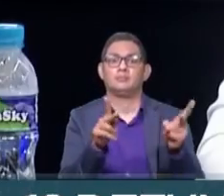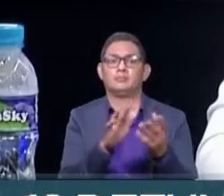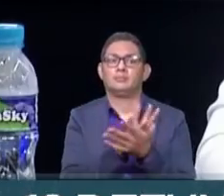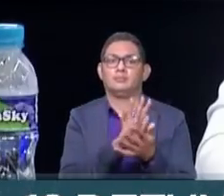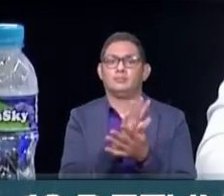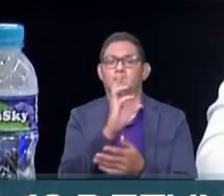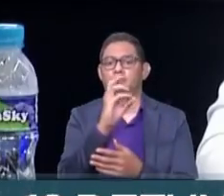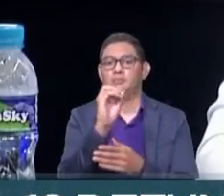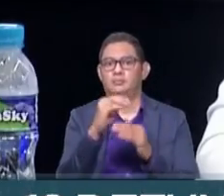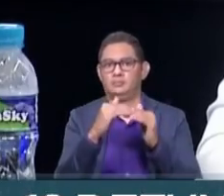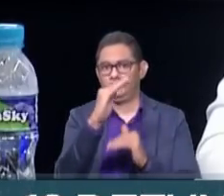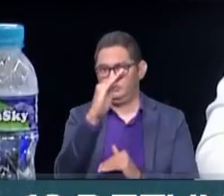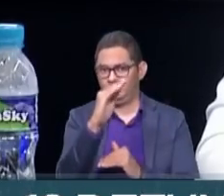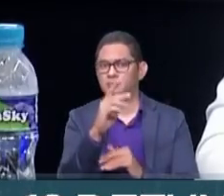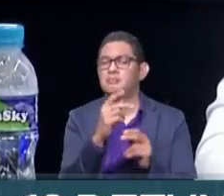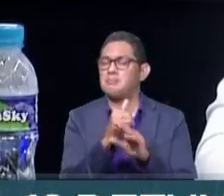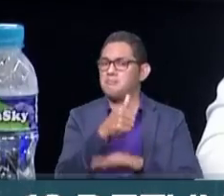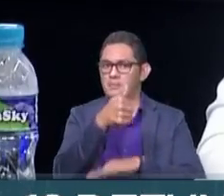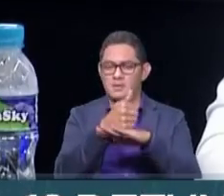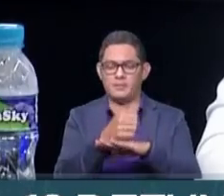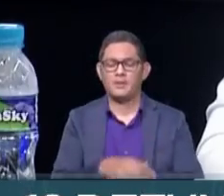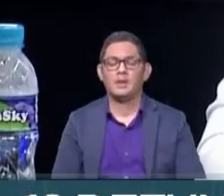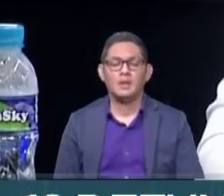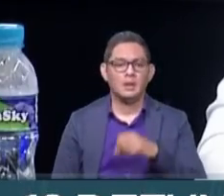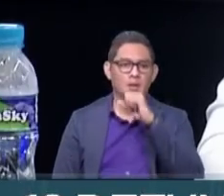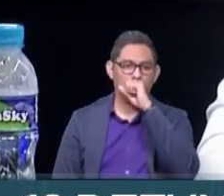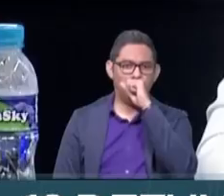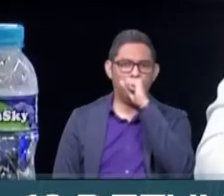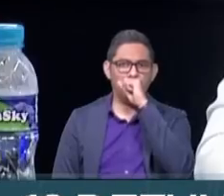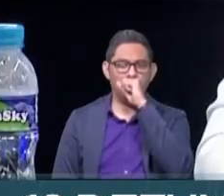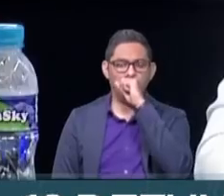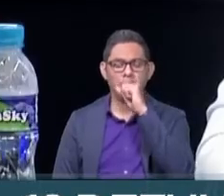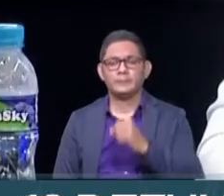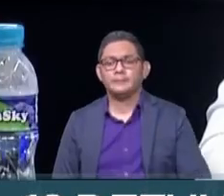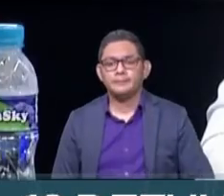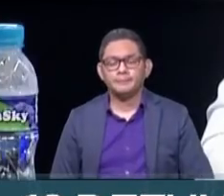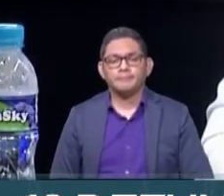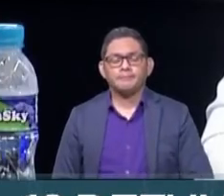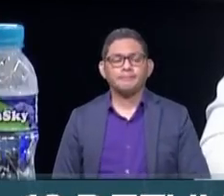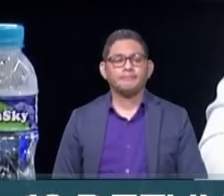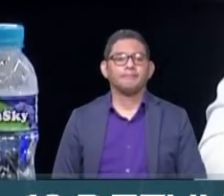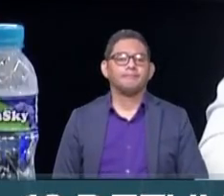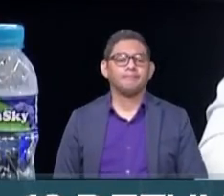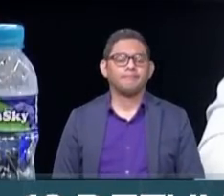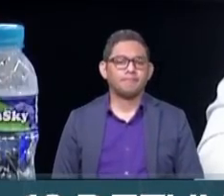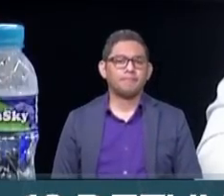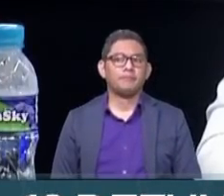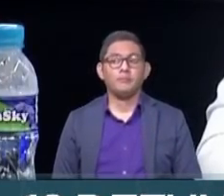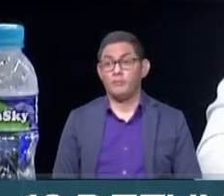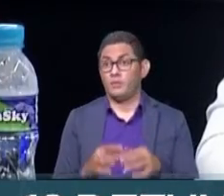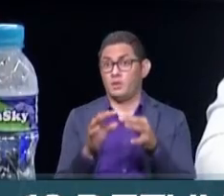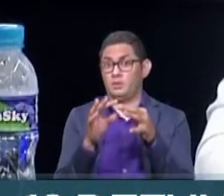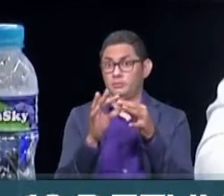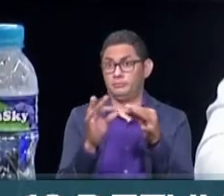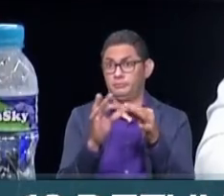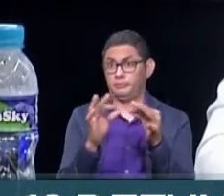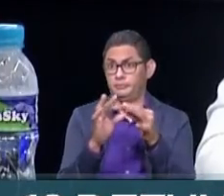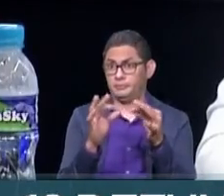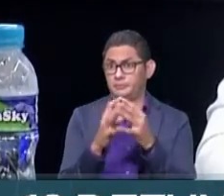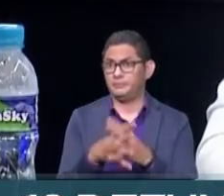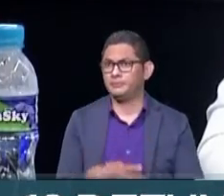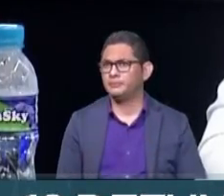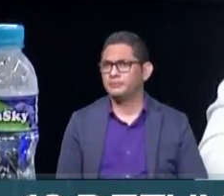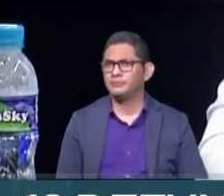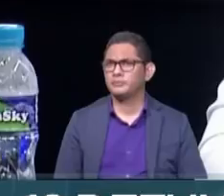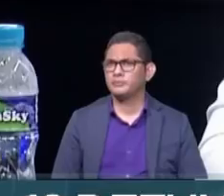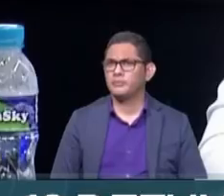60 años. Es bien importante también señalar que ya